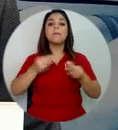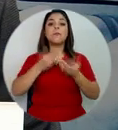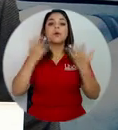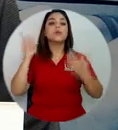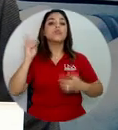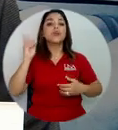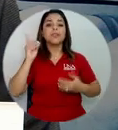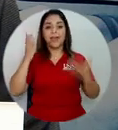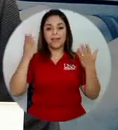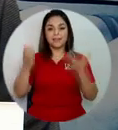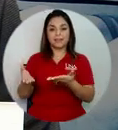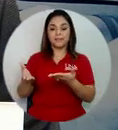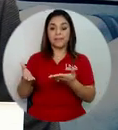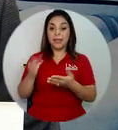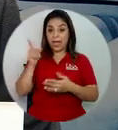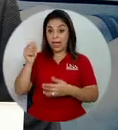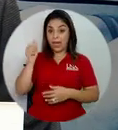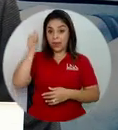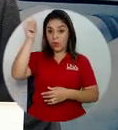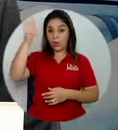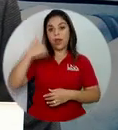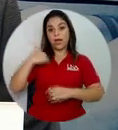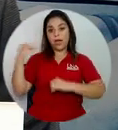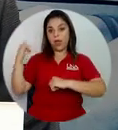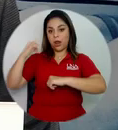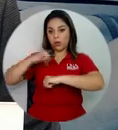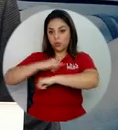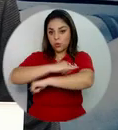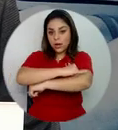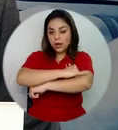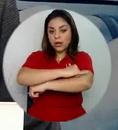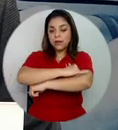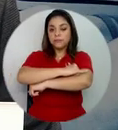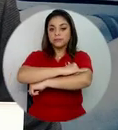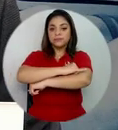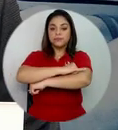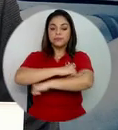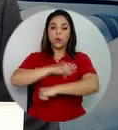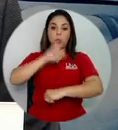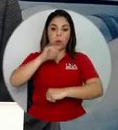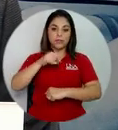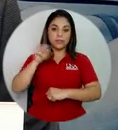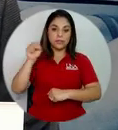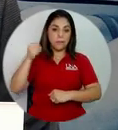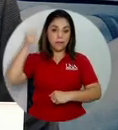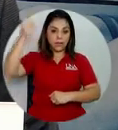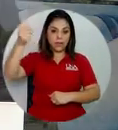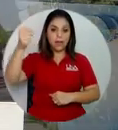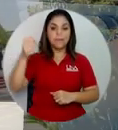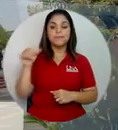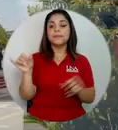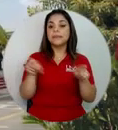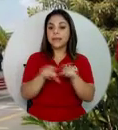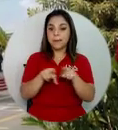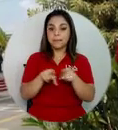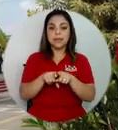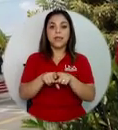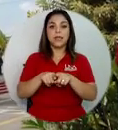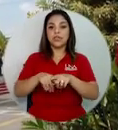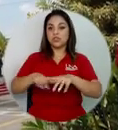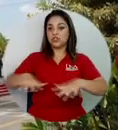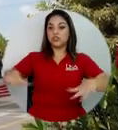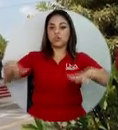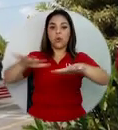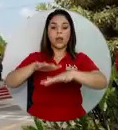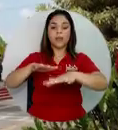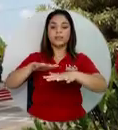presente, ¿verdad? En Alajuela está el Aeropuerto Internacional Juan Santamaría, está todo el complejo de zonas francas que